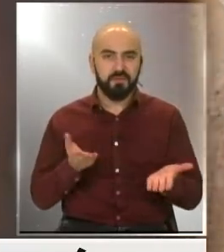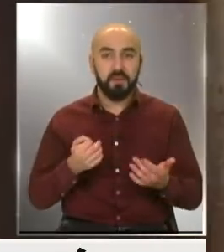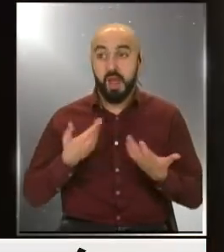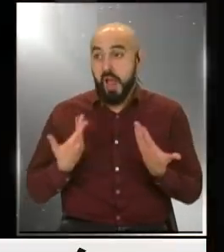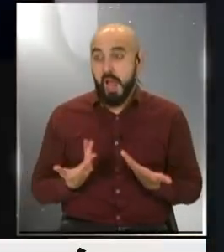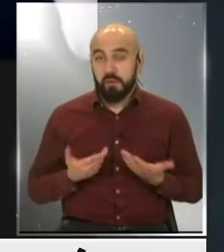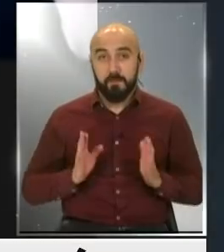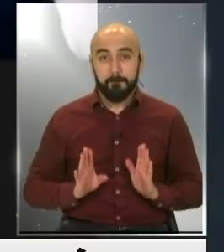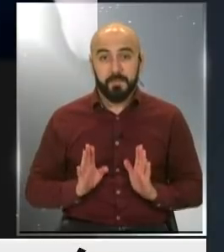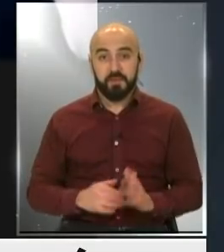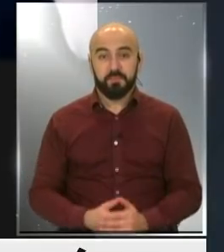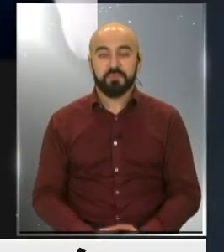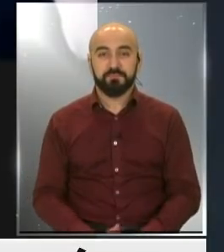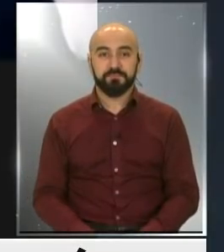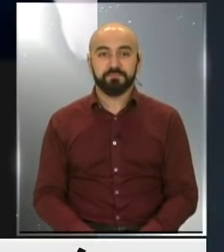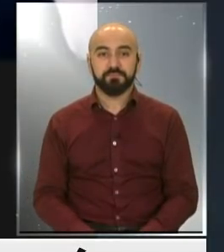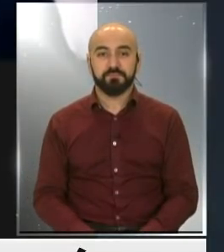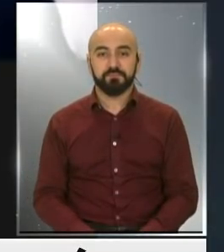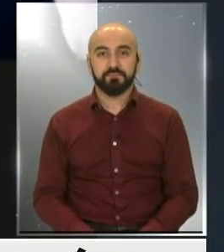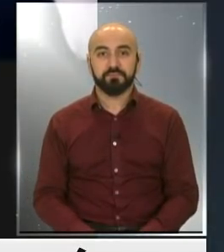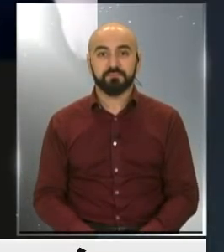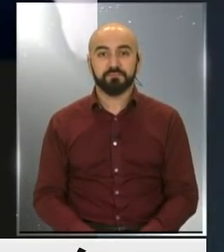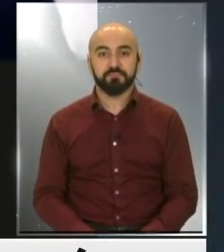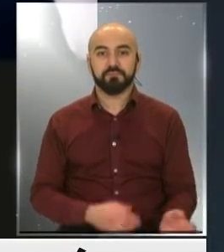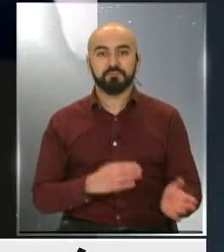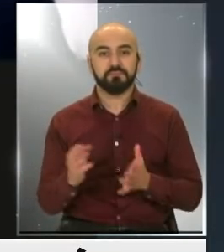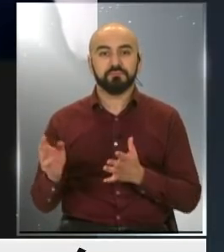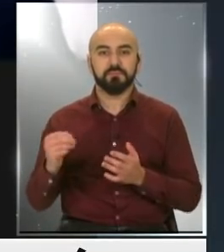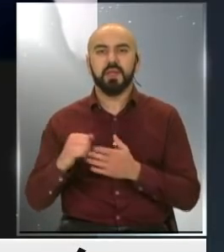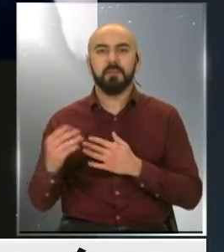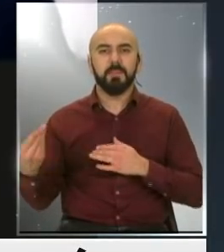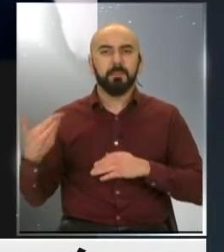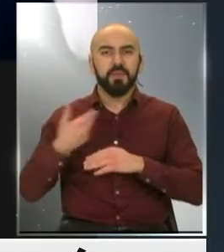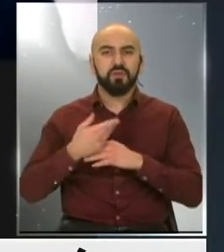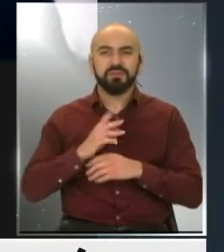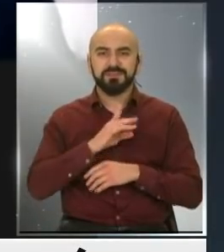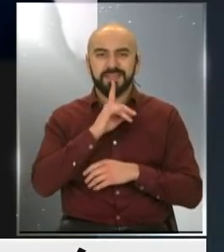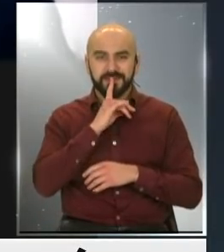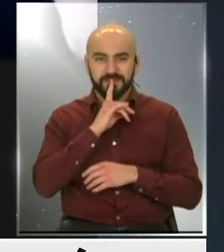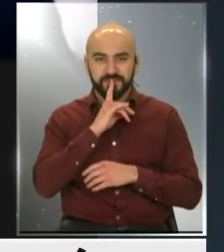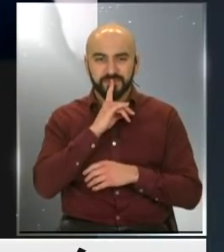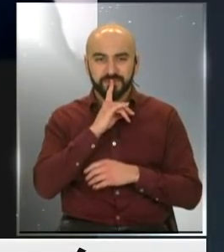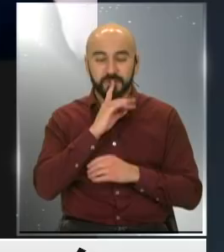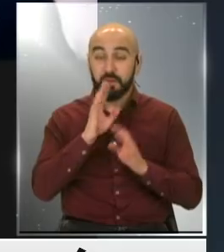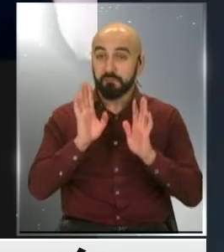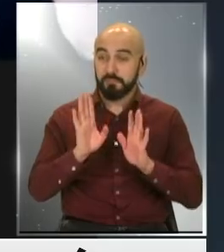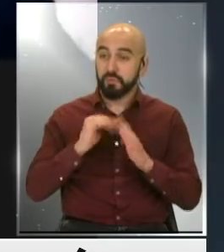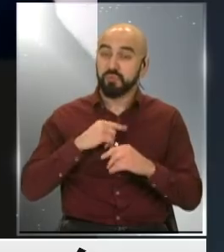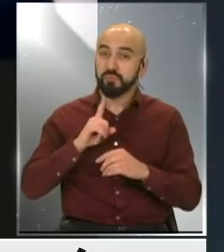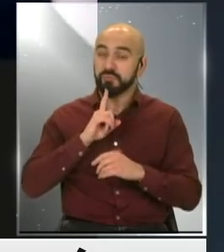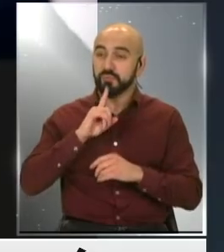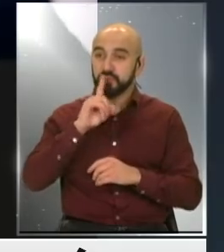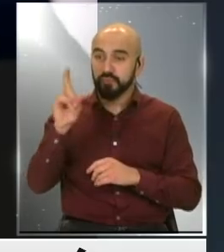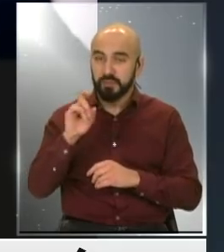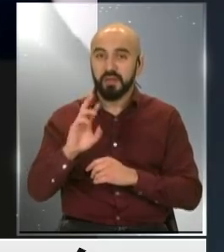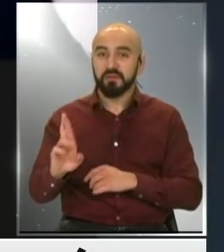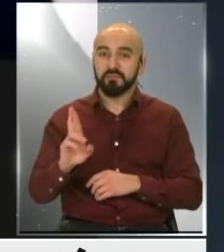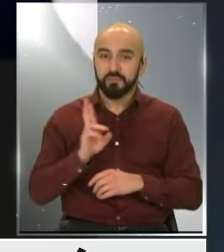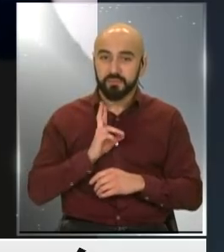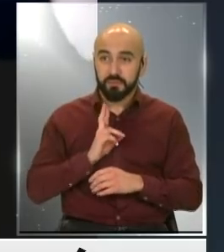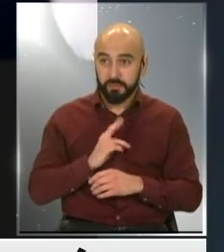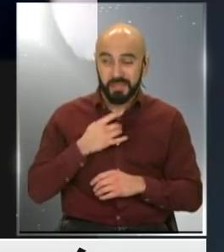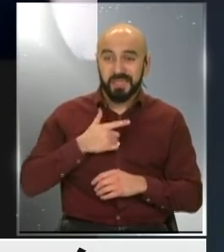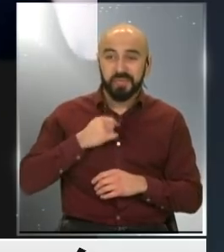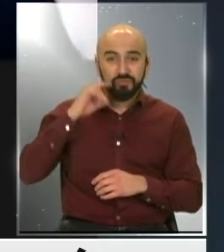espera nomás. Mi abogada dijo que mantuviera silencio. Sí, pero en esto usted me tiene que contestar, quiero saber si